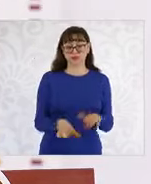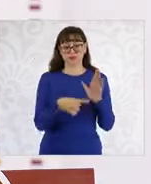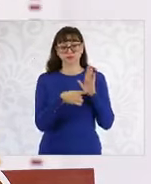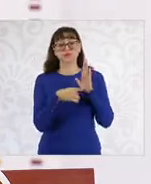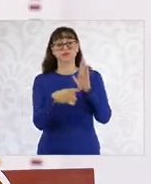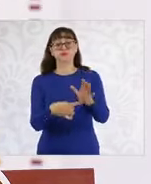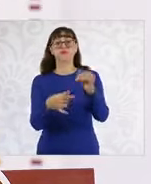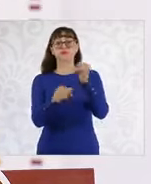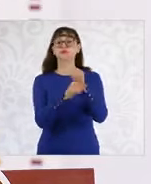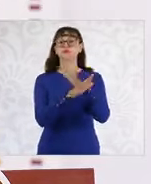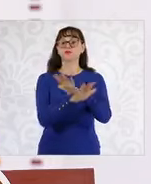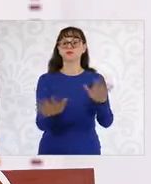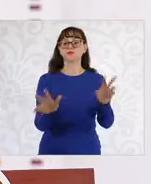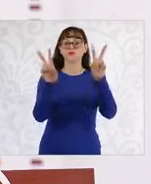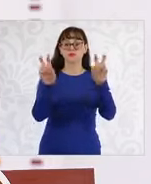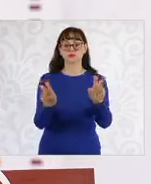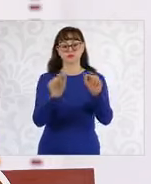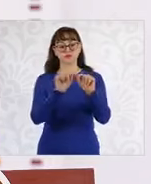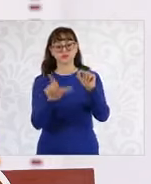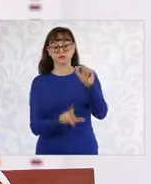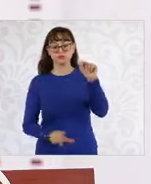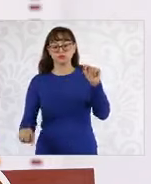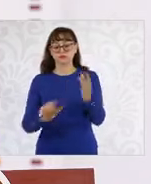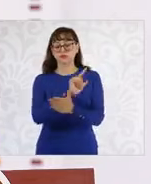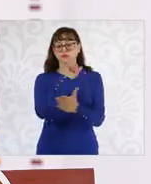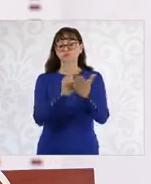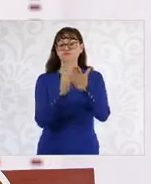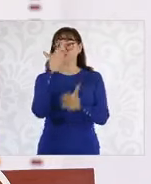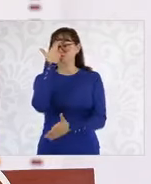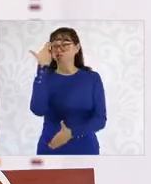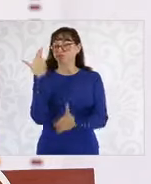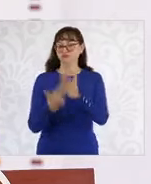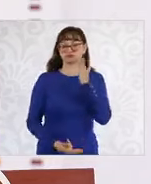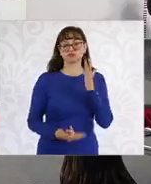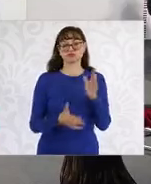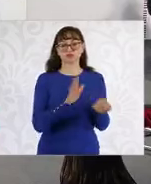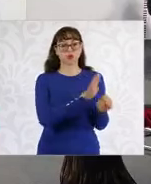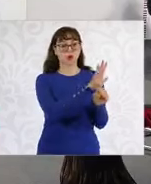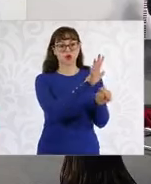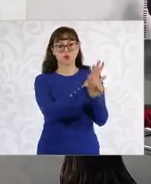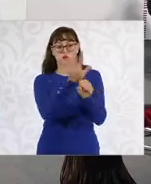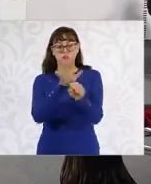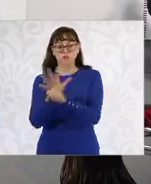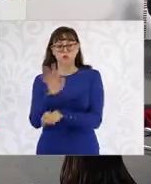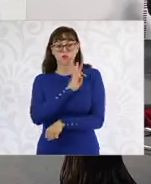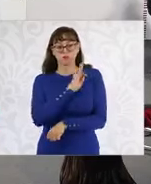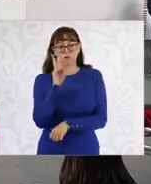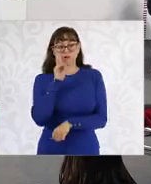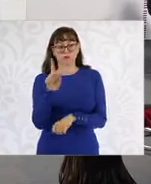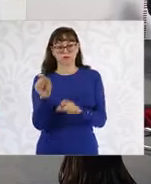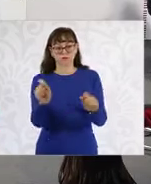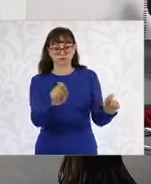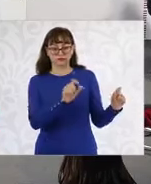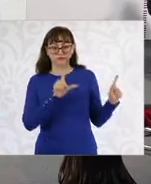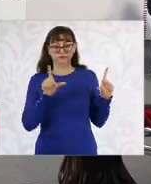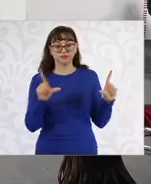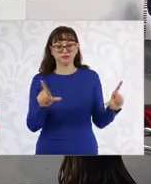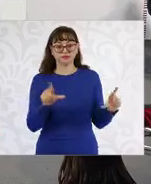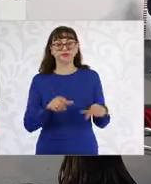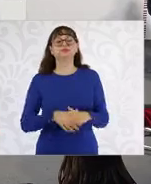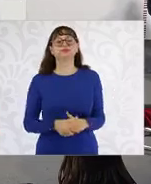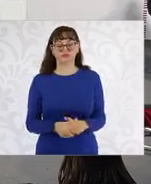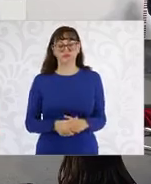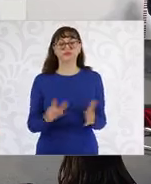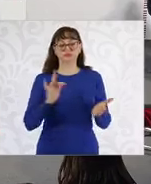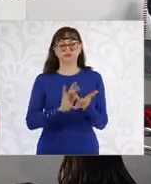incidencia delictiva a nivel nacional. Me ponen la primera gráfica, muchas gracias. En lo que respecta a la